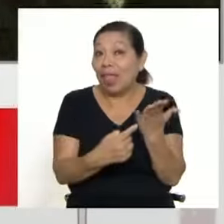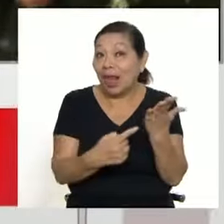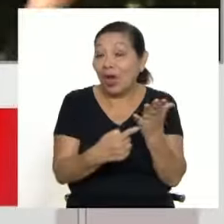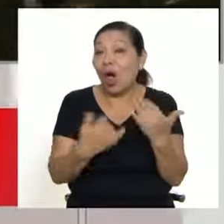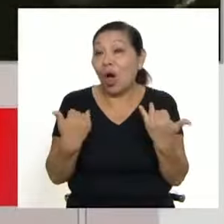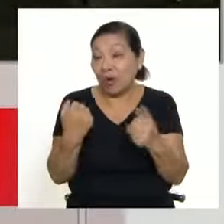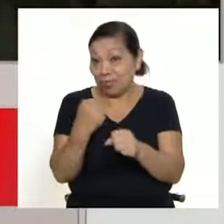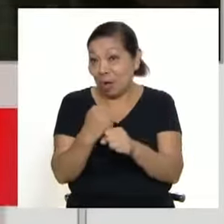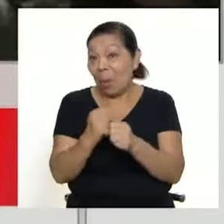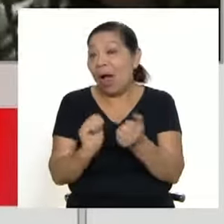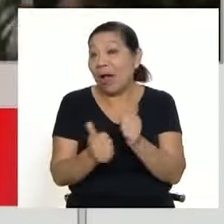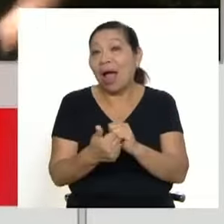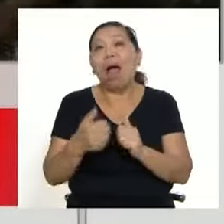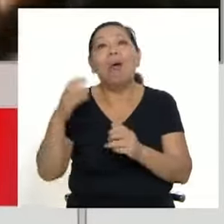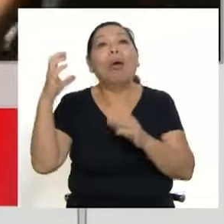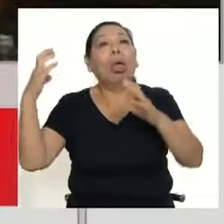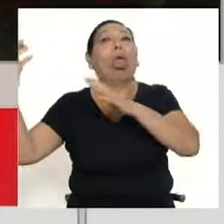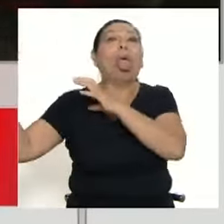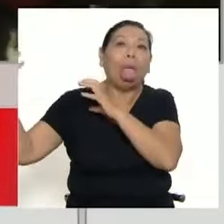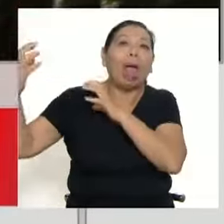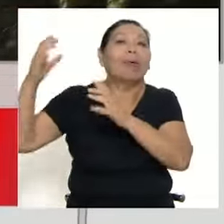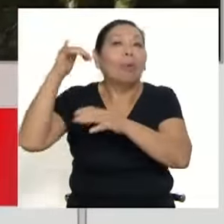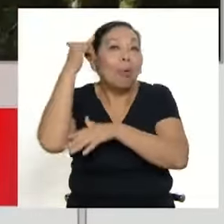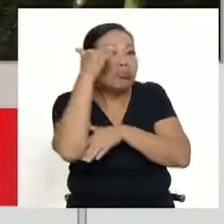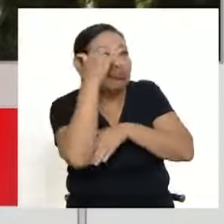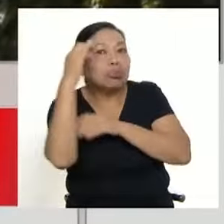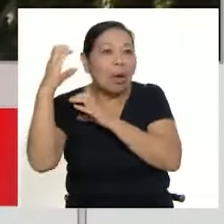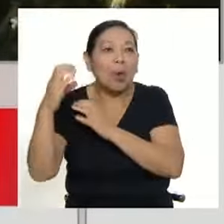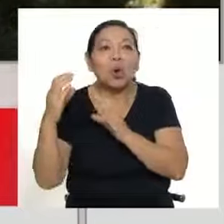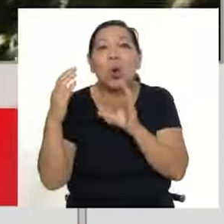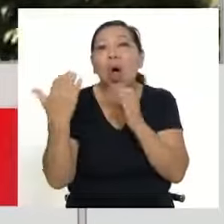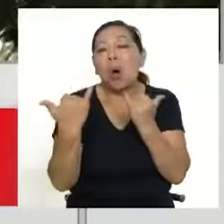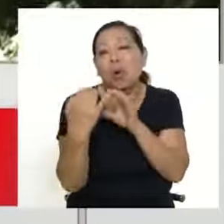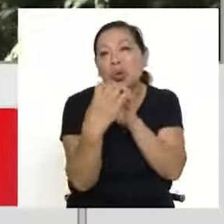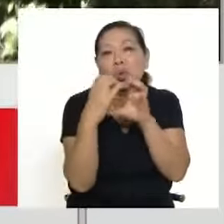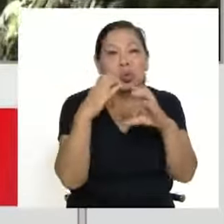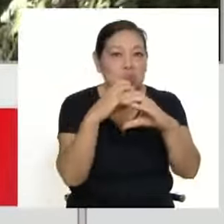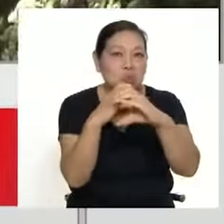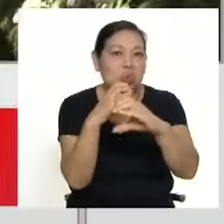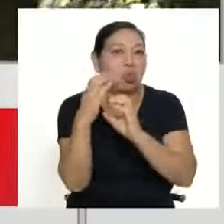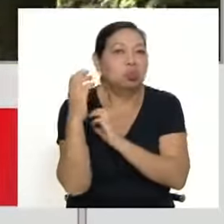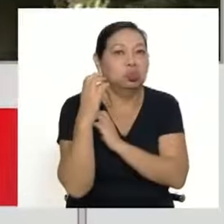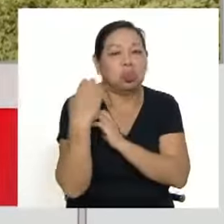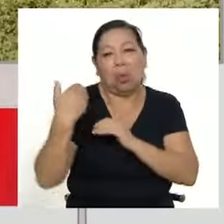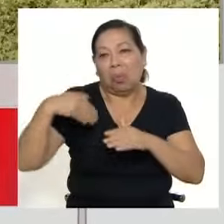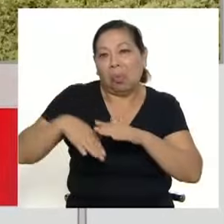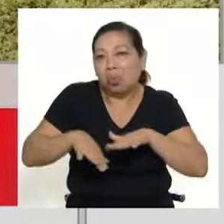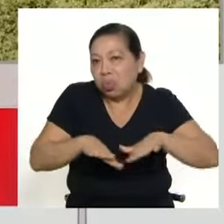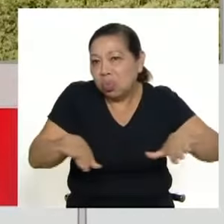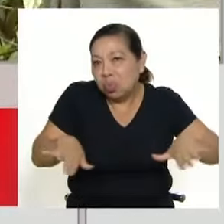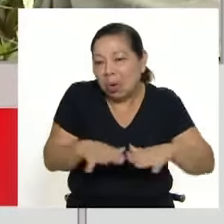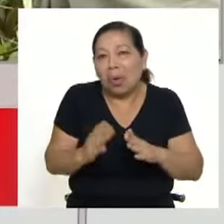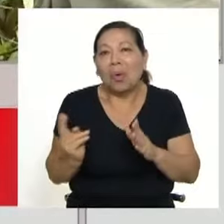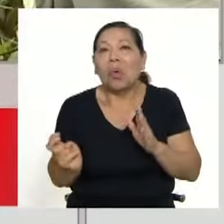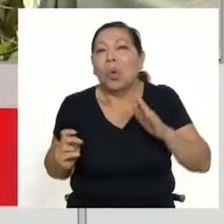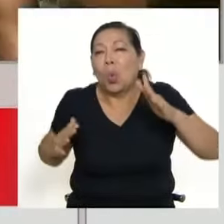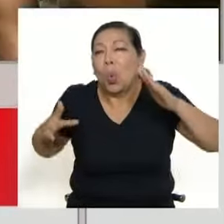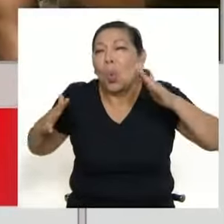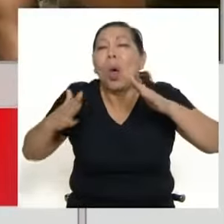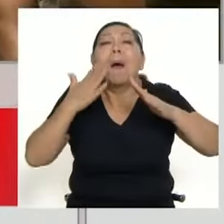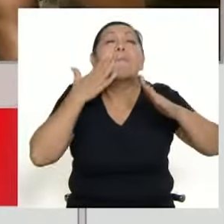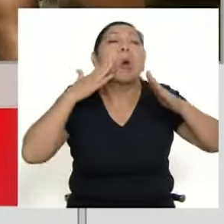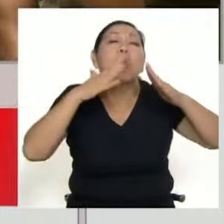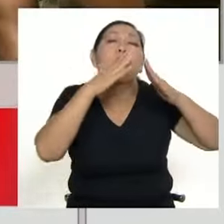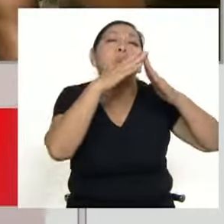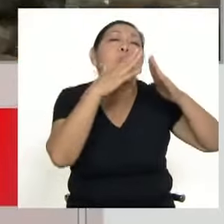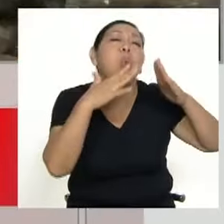que trabajamos también, antes las cámaras eran enormes, ahora usamos cámaras pequeñitas, incluso podemos entrar a bucear, subir a nevados de una manera más